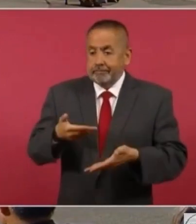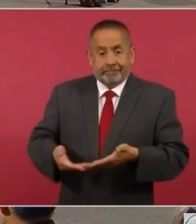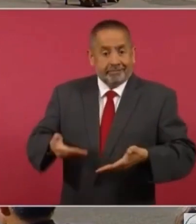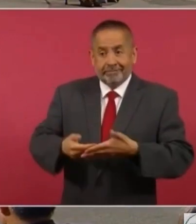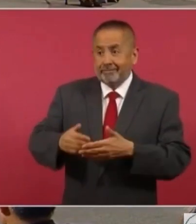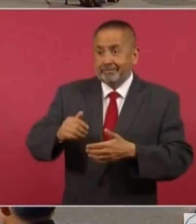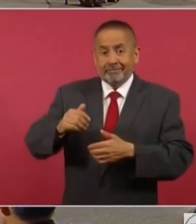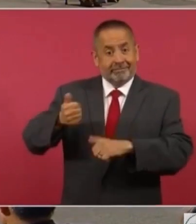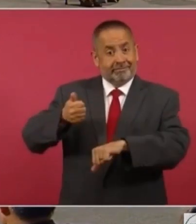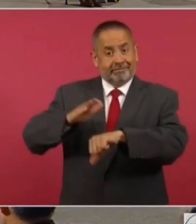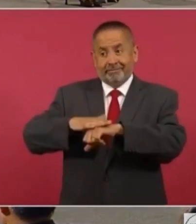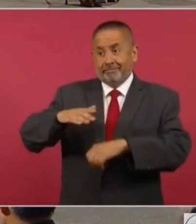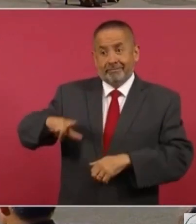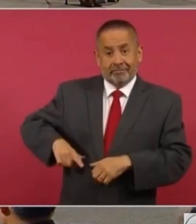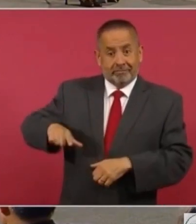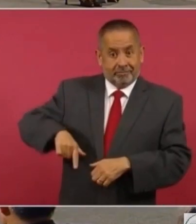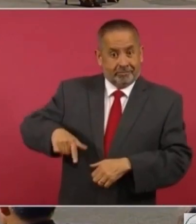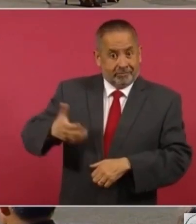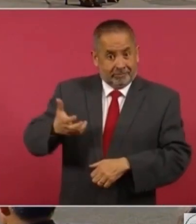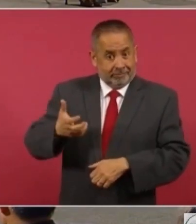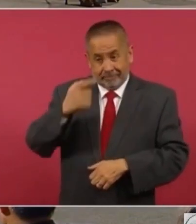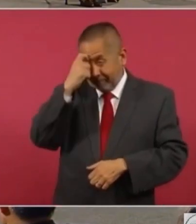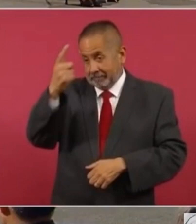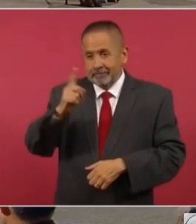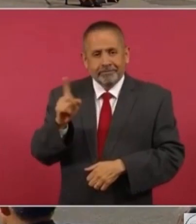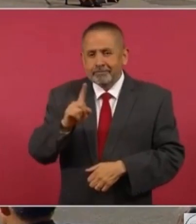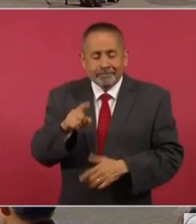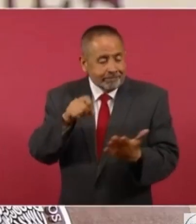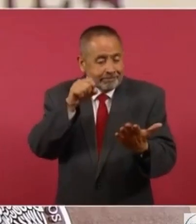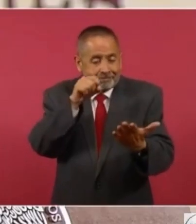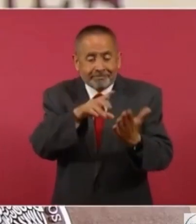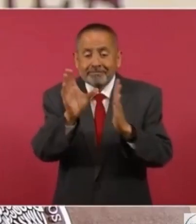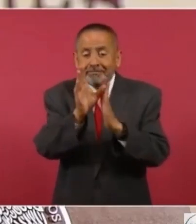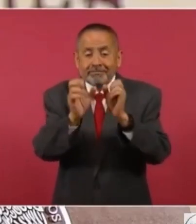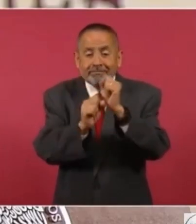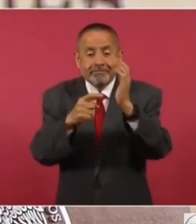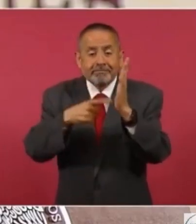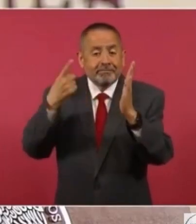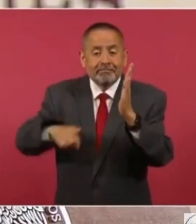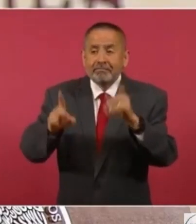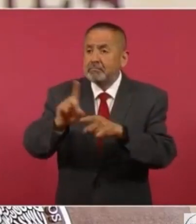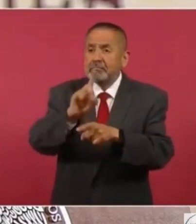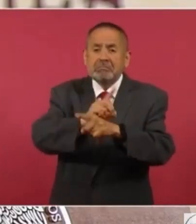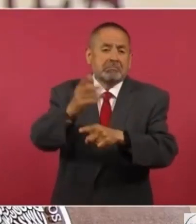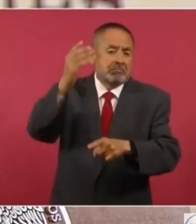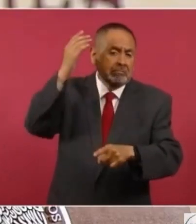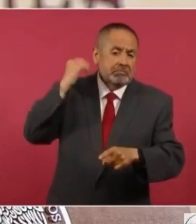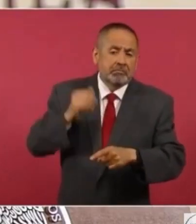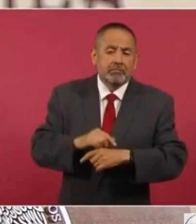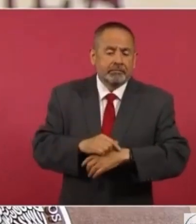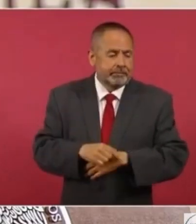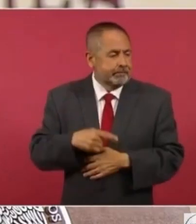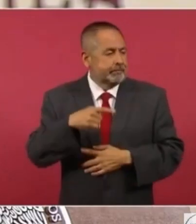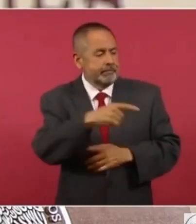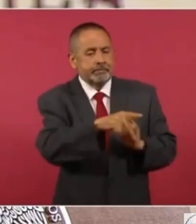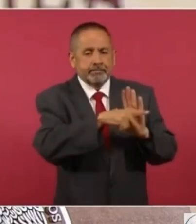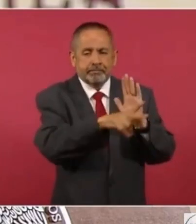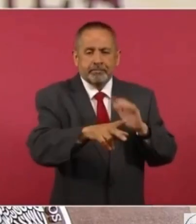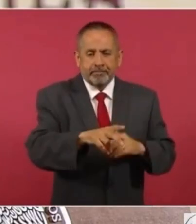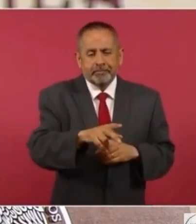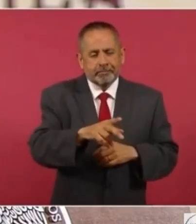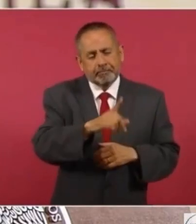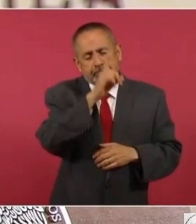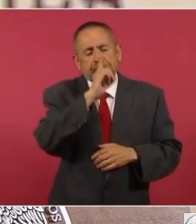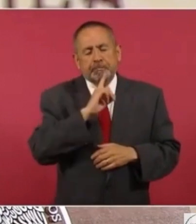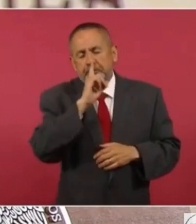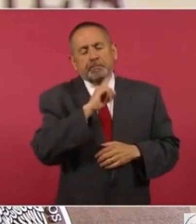administración, está establecido en la Carta Magna. Reforma miente. No es